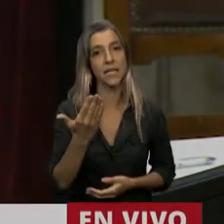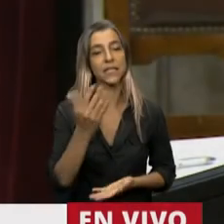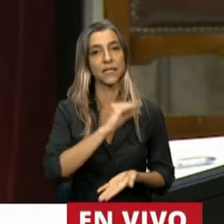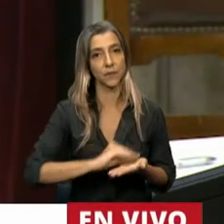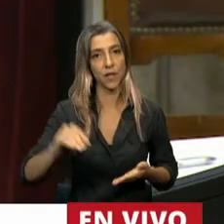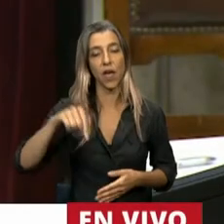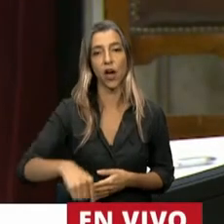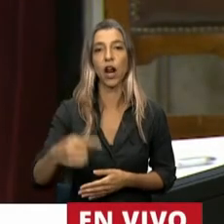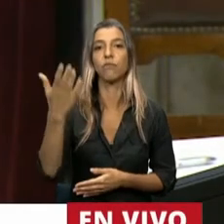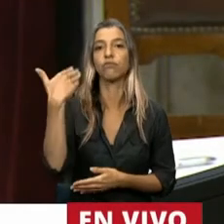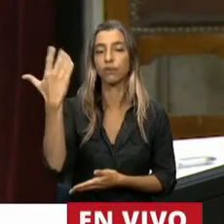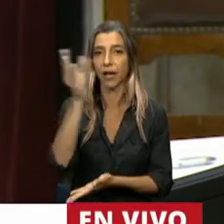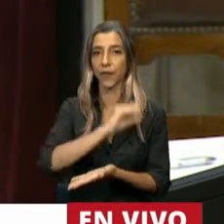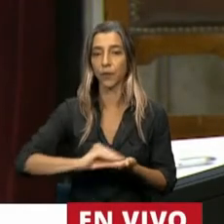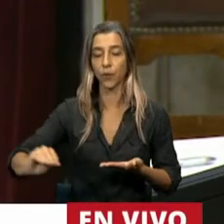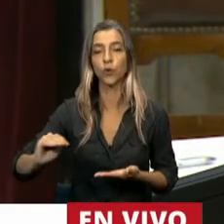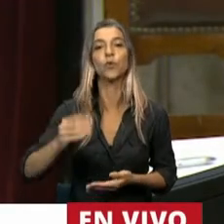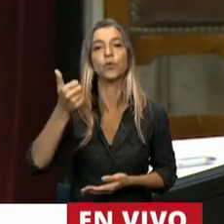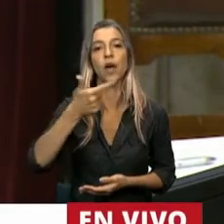Palabra el diputado Alberto Acef.